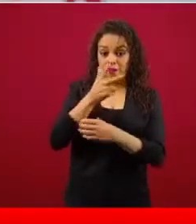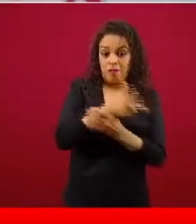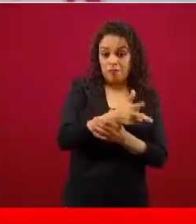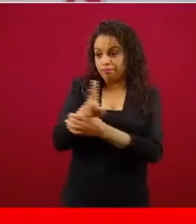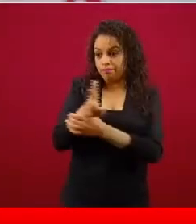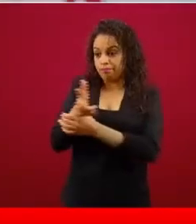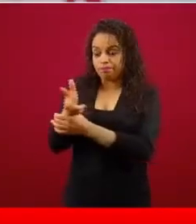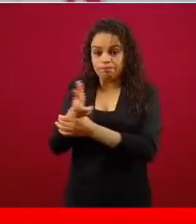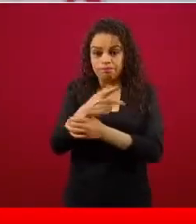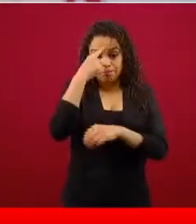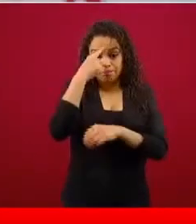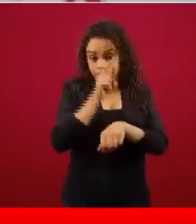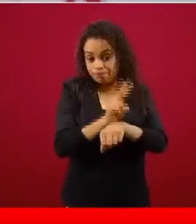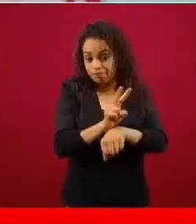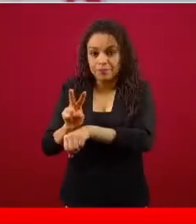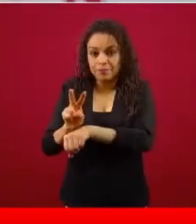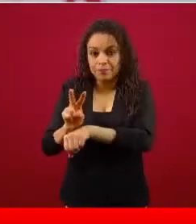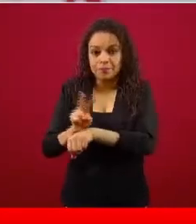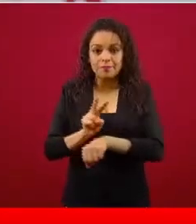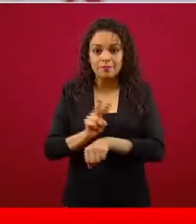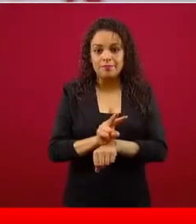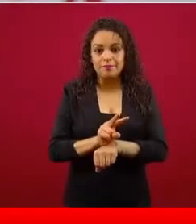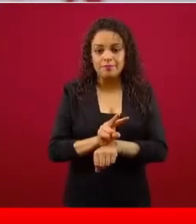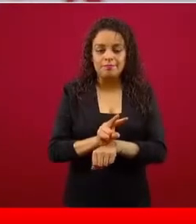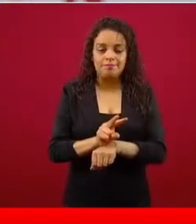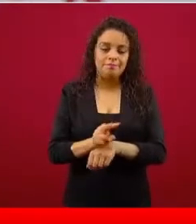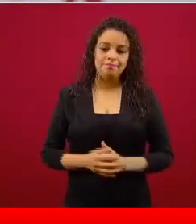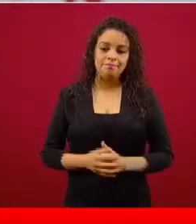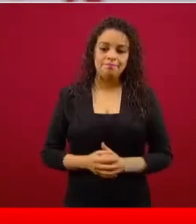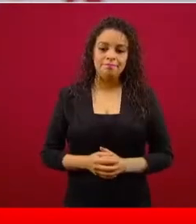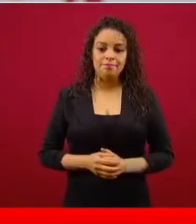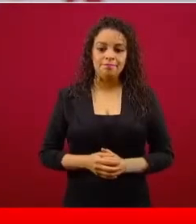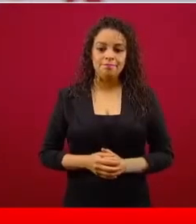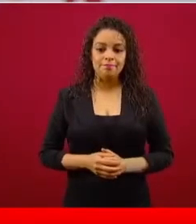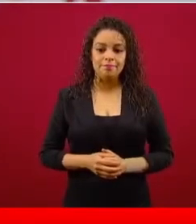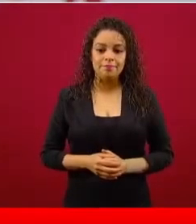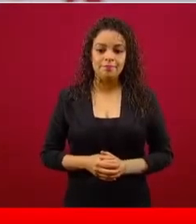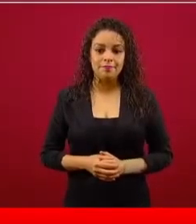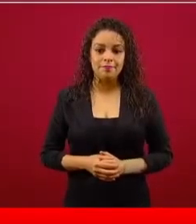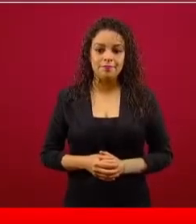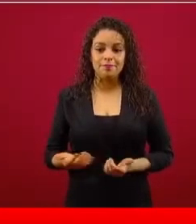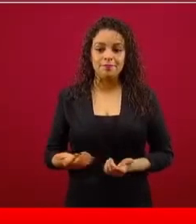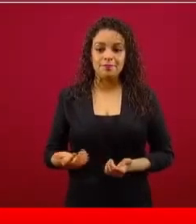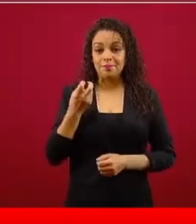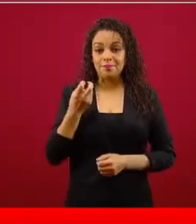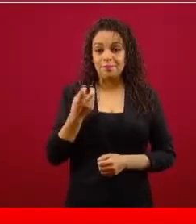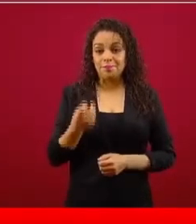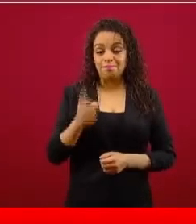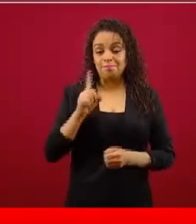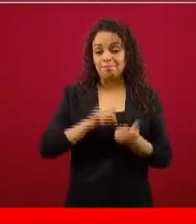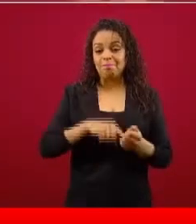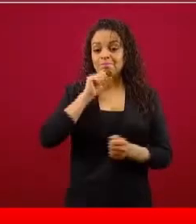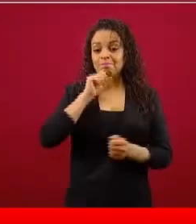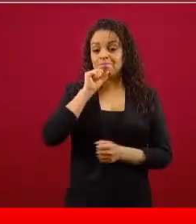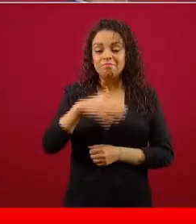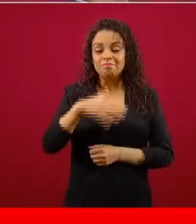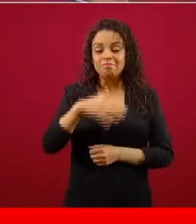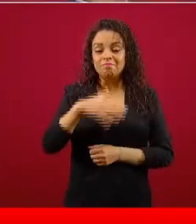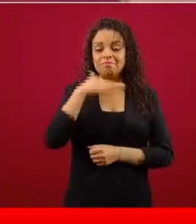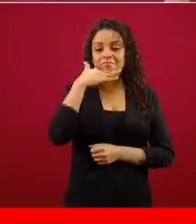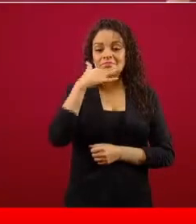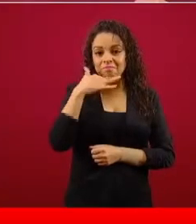Y como también es un gran negocio y motivo de corrupción la venta de equipos,